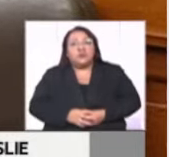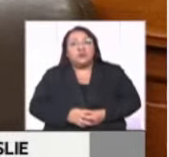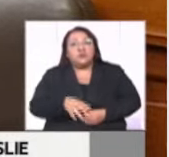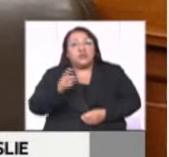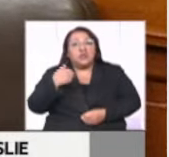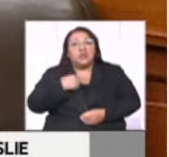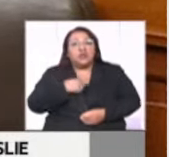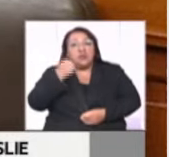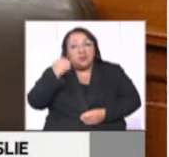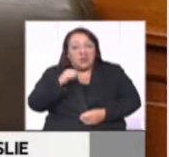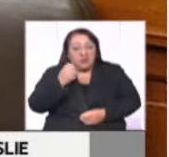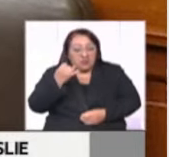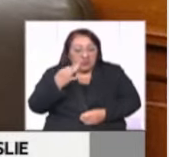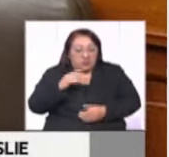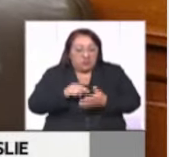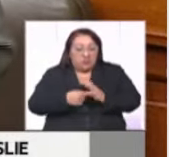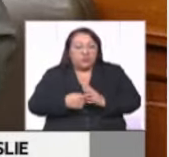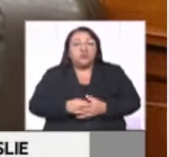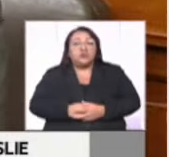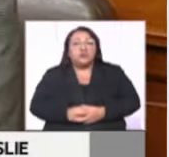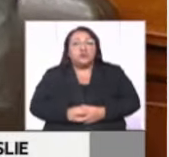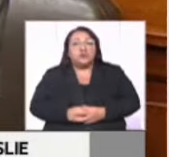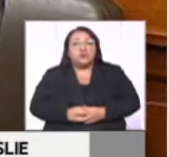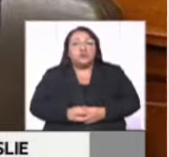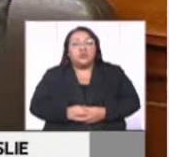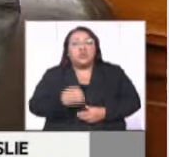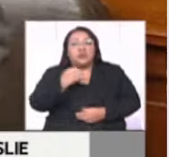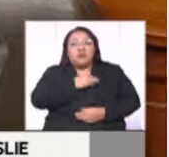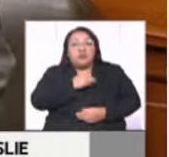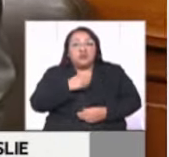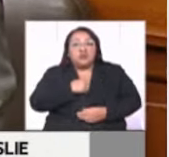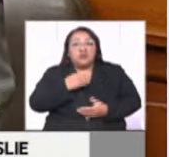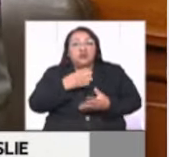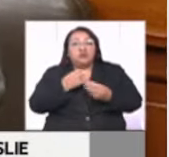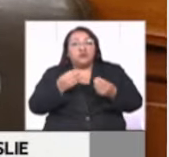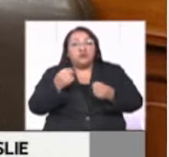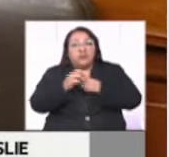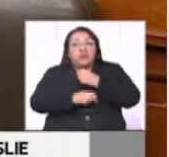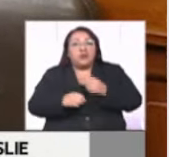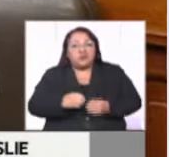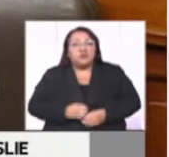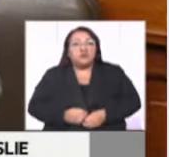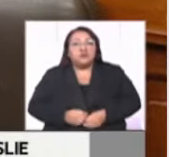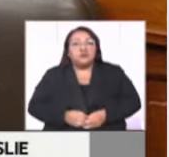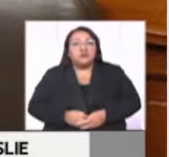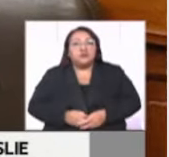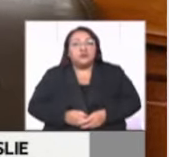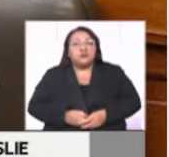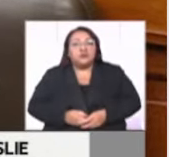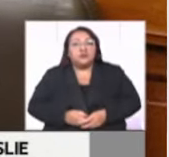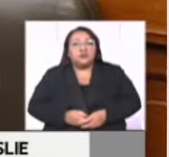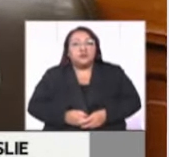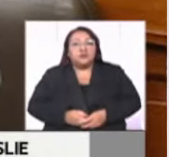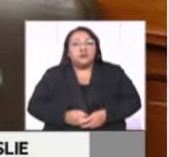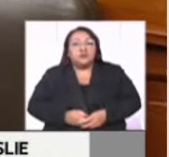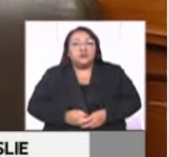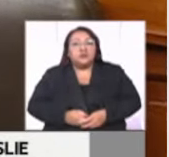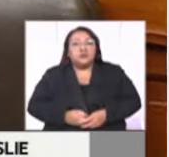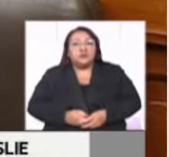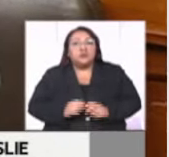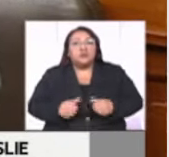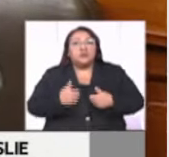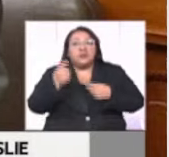viajado a diversos puntos del hemisferio, donde muchos países viven única y exclusivamente el